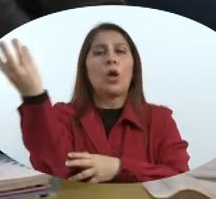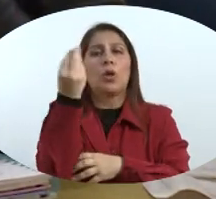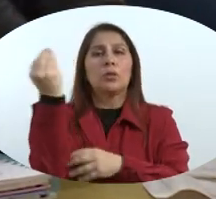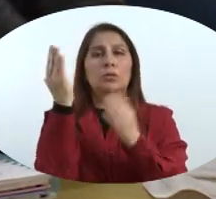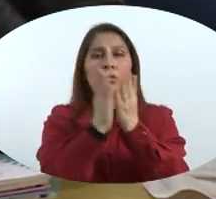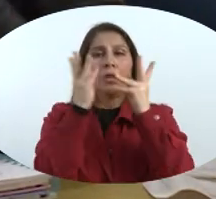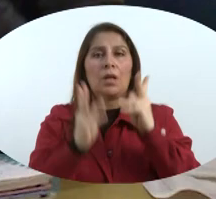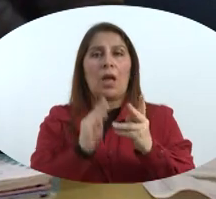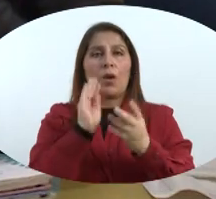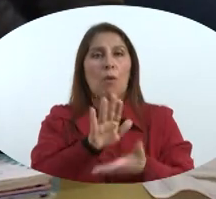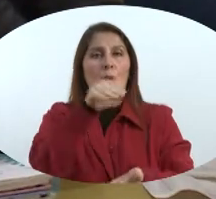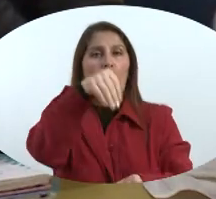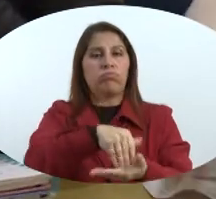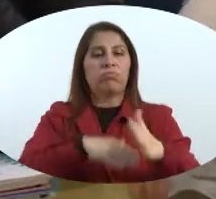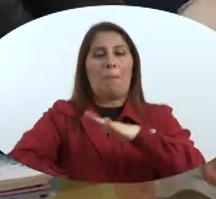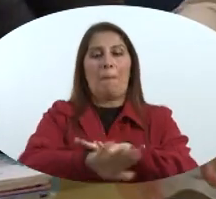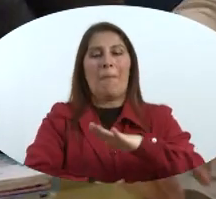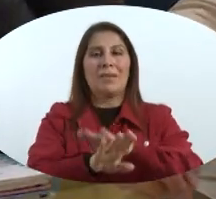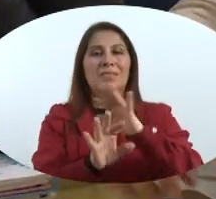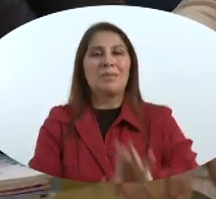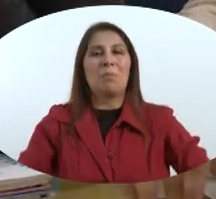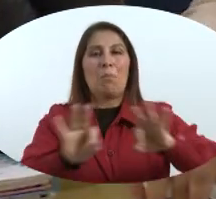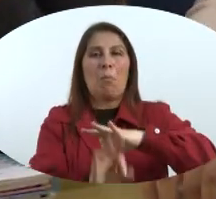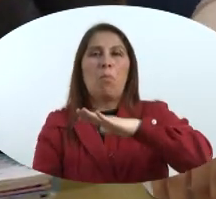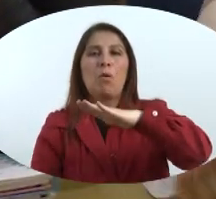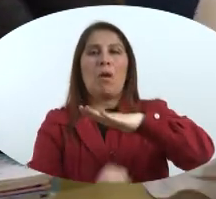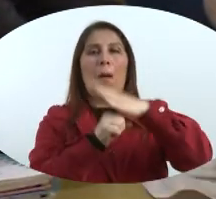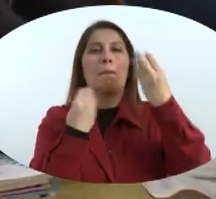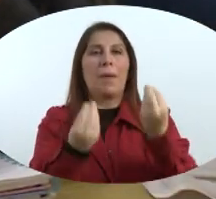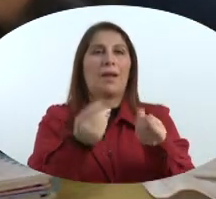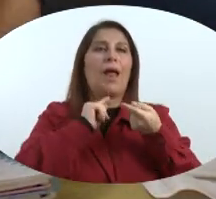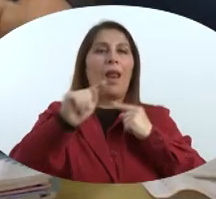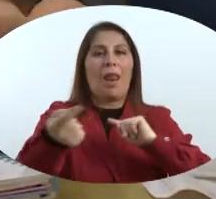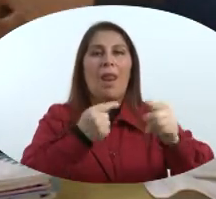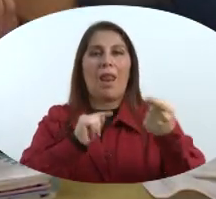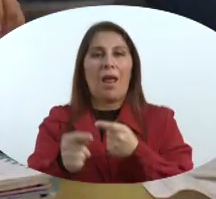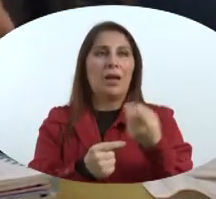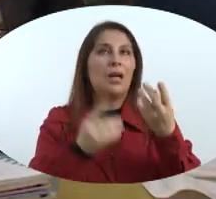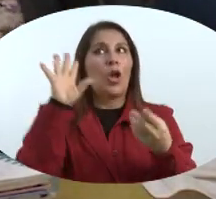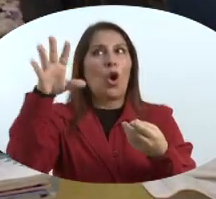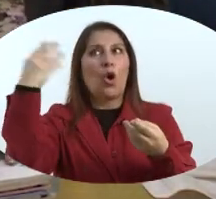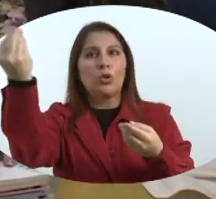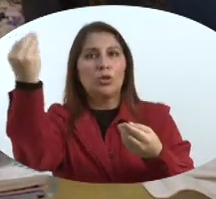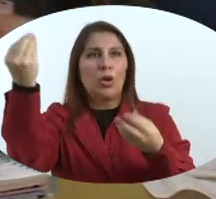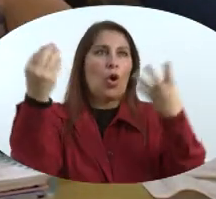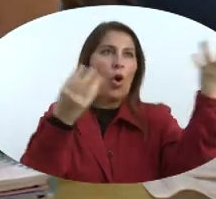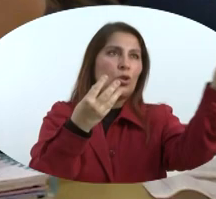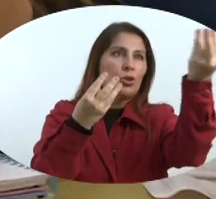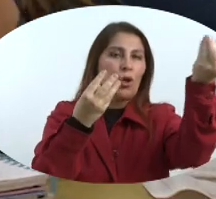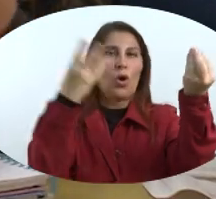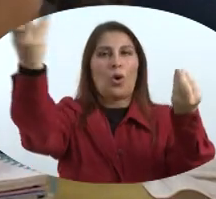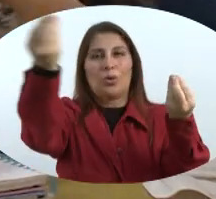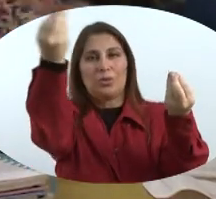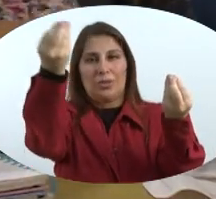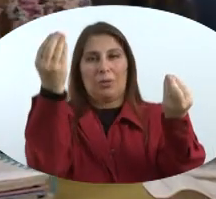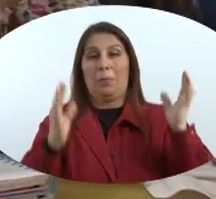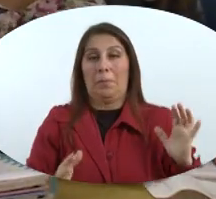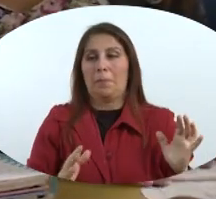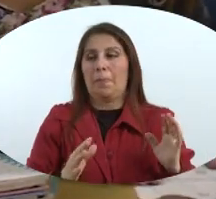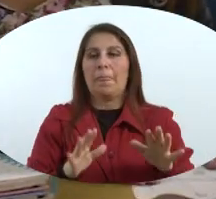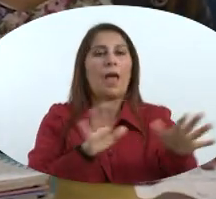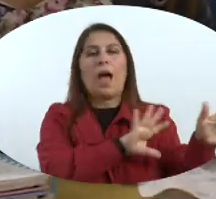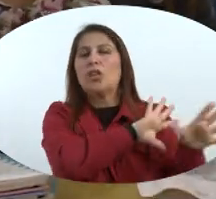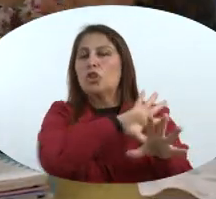como pilar fundamental de poder llegar con todas las discusiones que se dan en los diferentes consejos a cada uno de los cursos